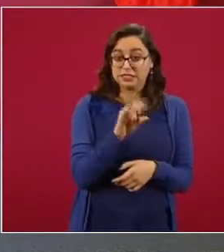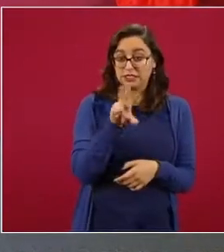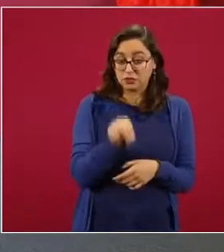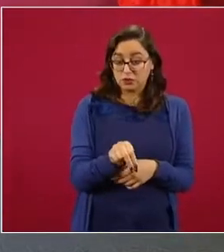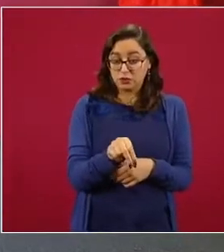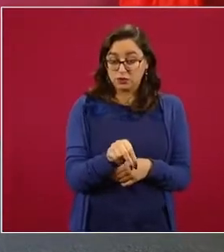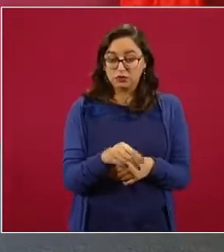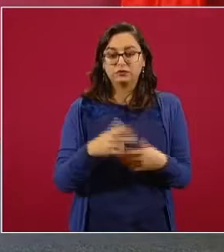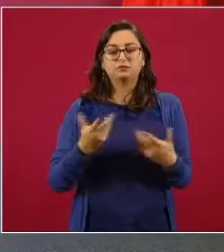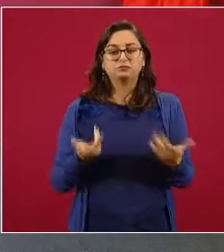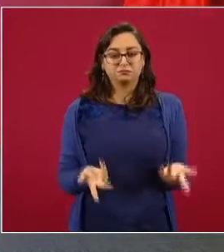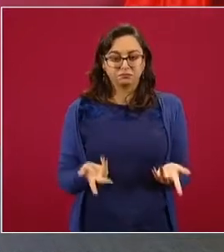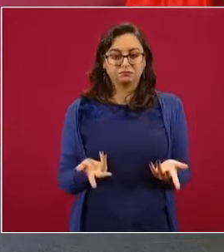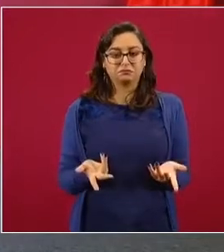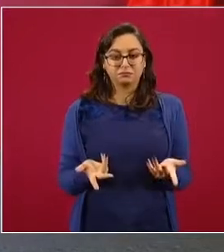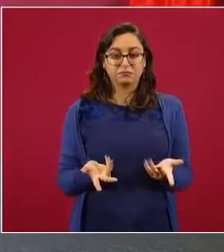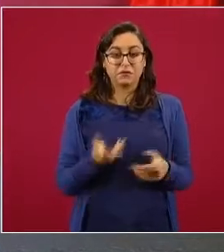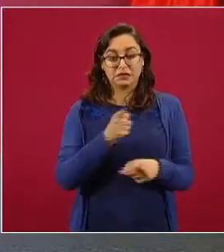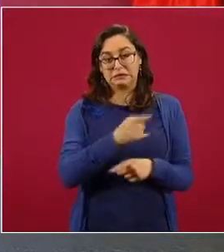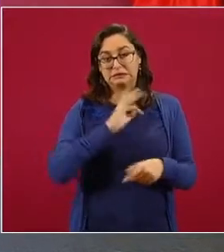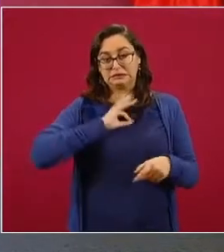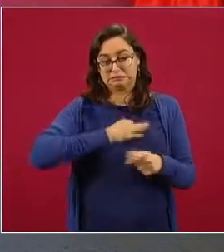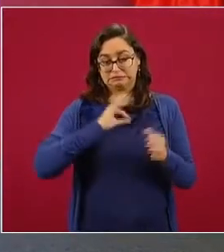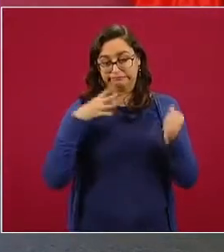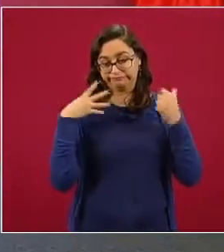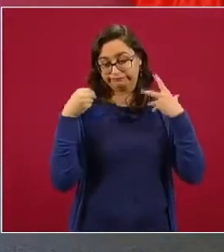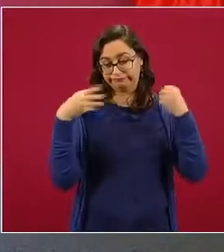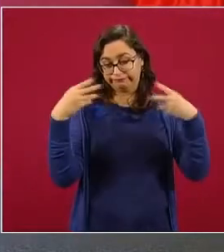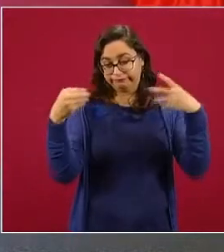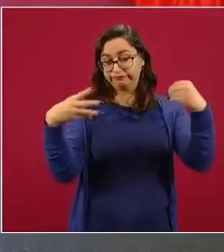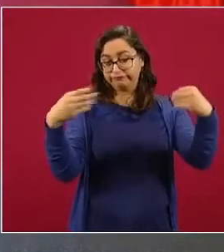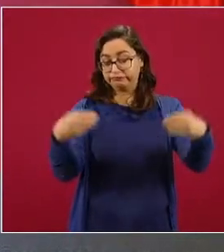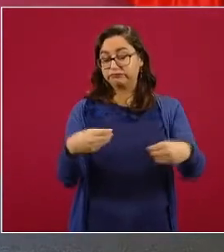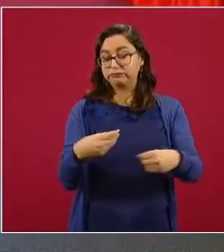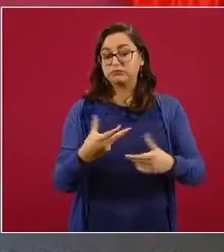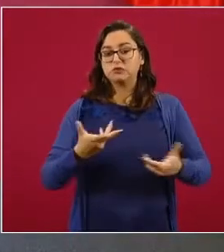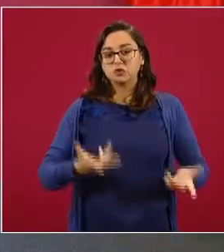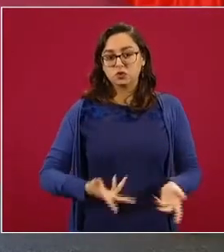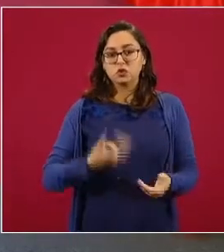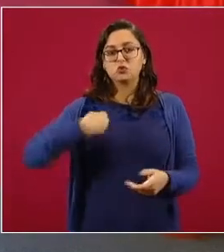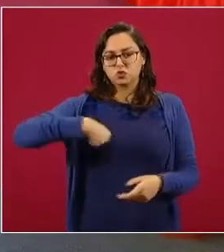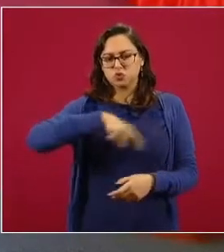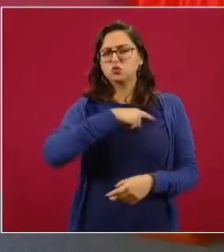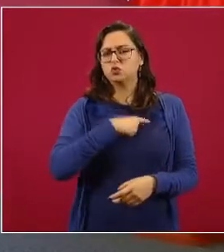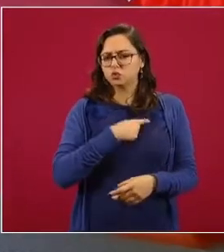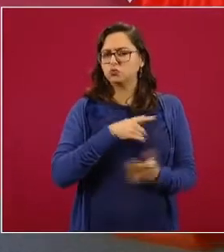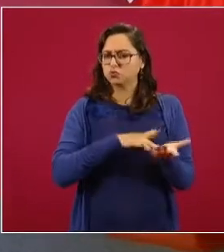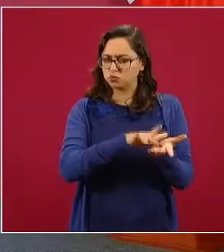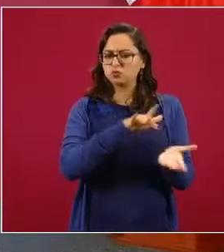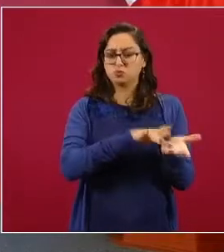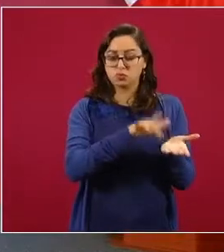ante el aumento en casos de COVID, dimos instrucciones para